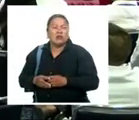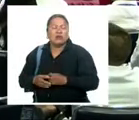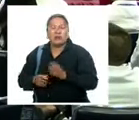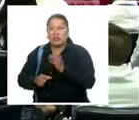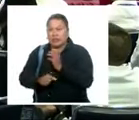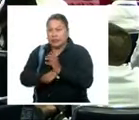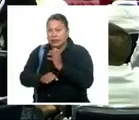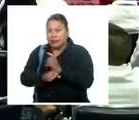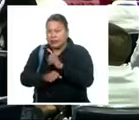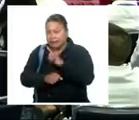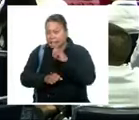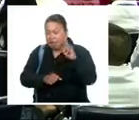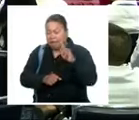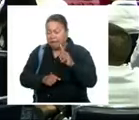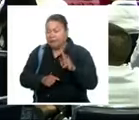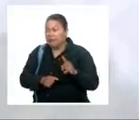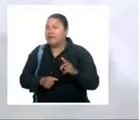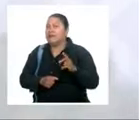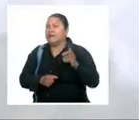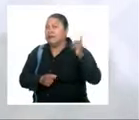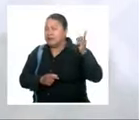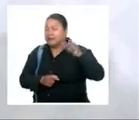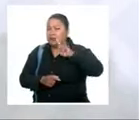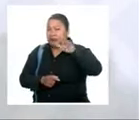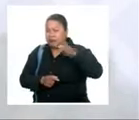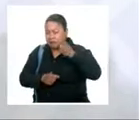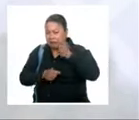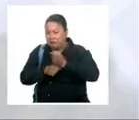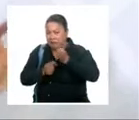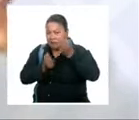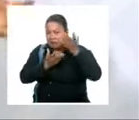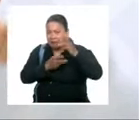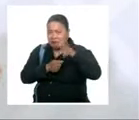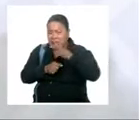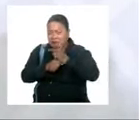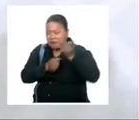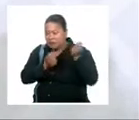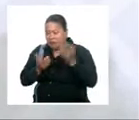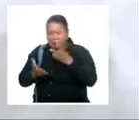Estados Unidos llega al territorio nacional. Pero eso